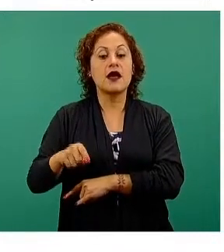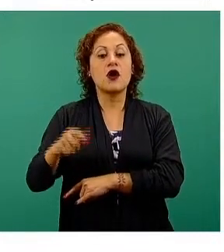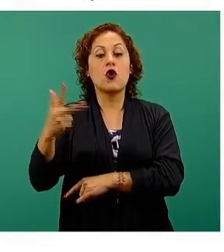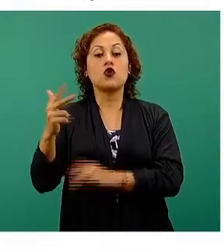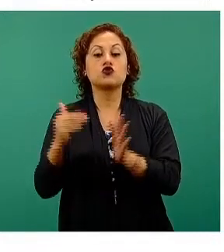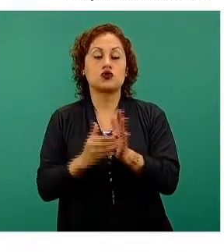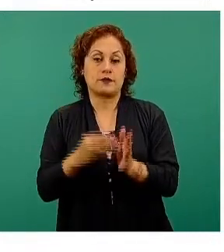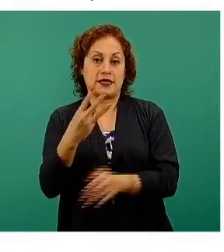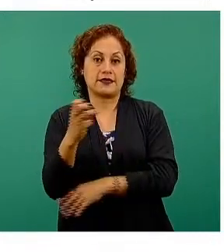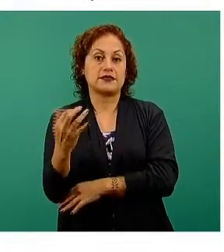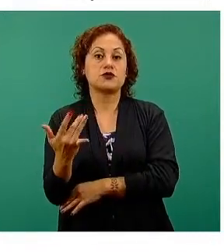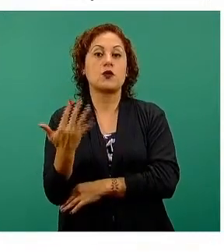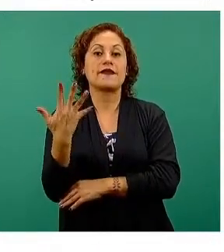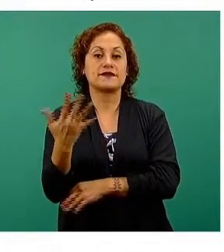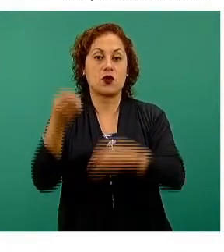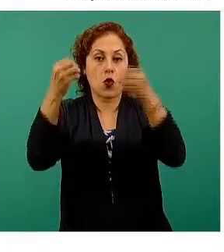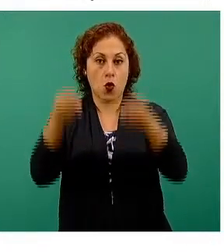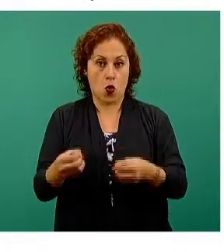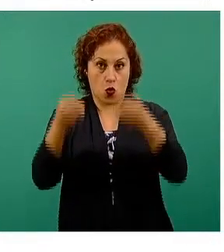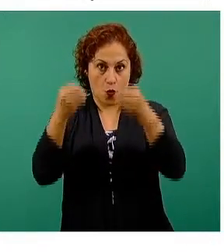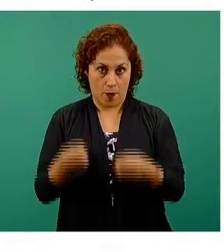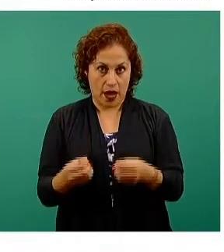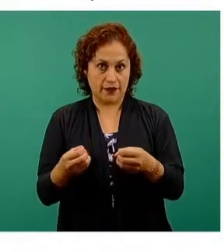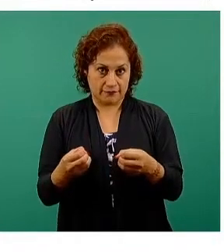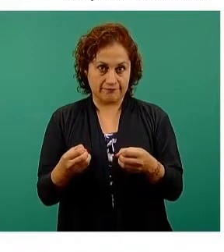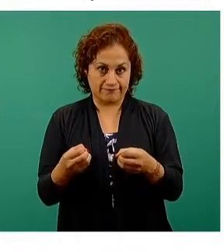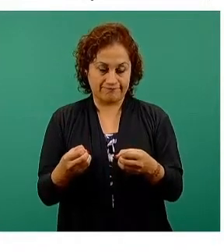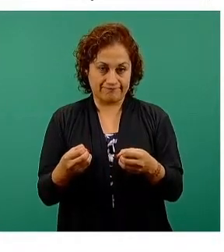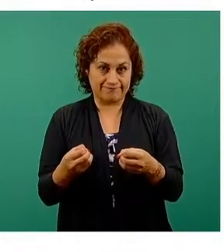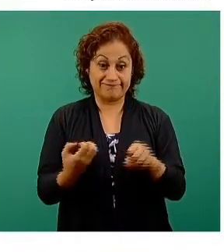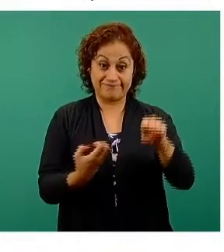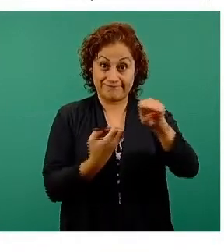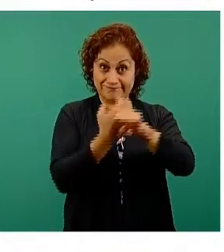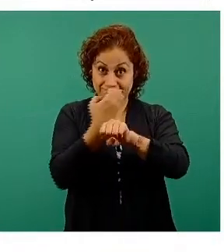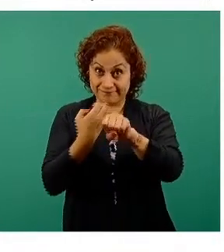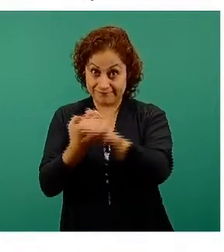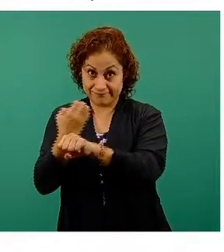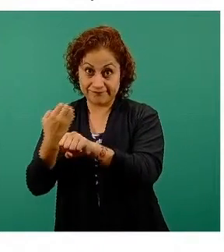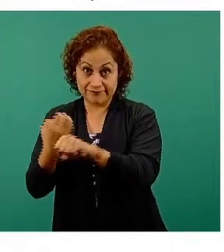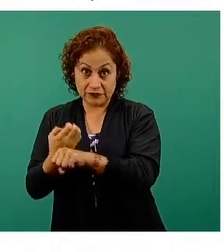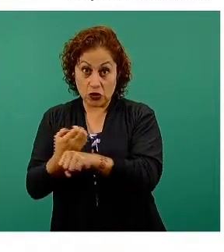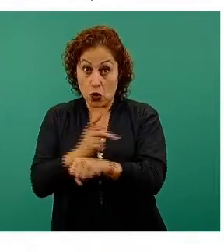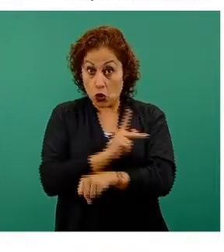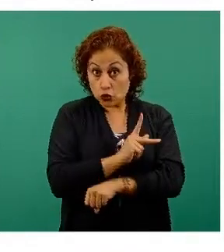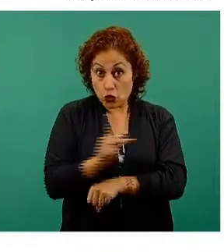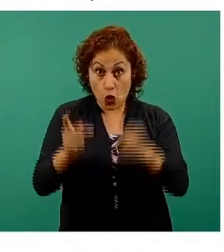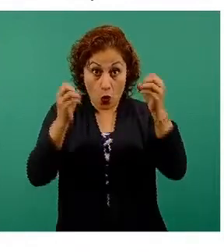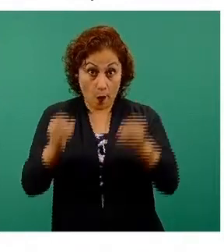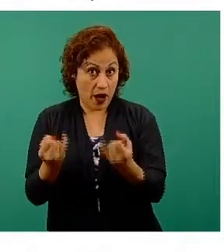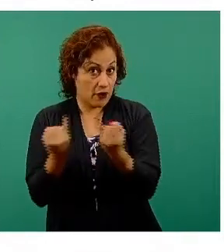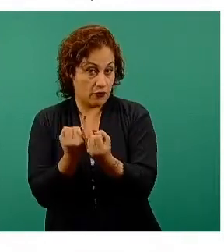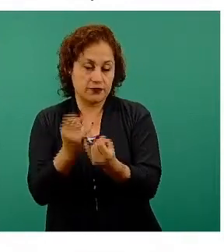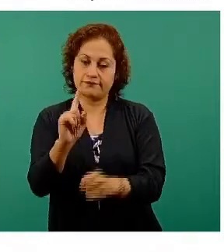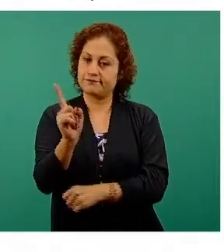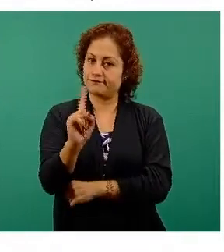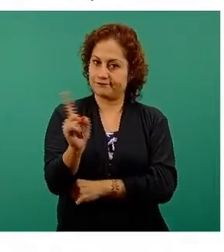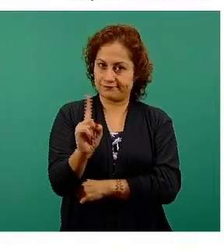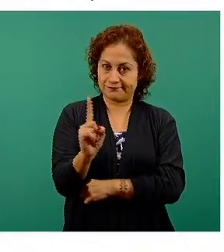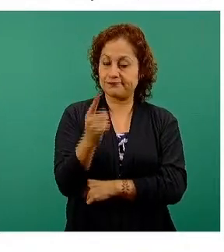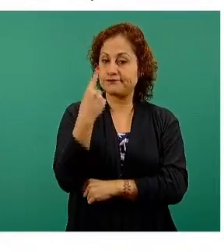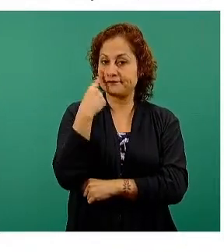8.355, que es el 26%. Pero no todas las entidades tienen estos niveles de ocupación, y lo que